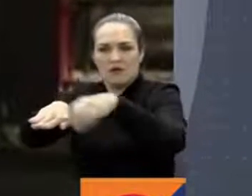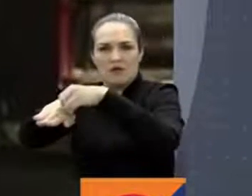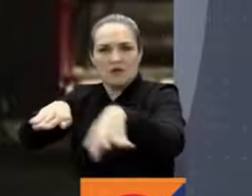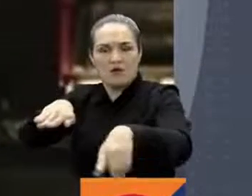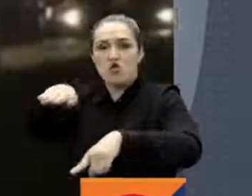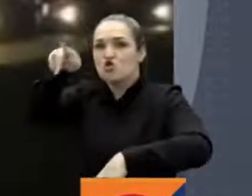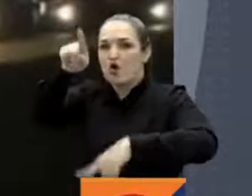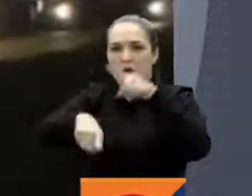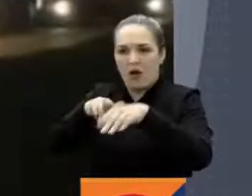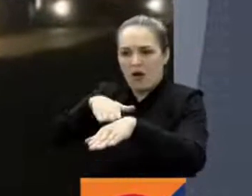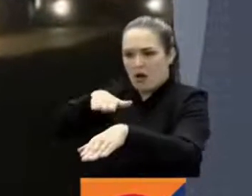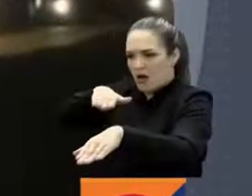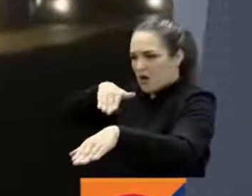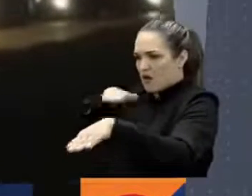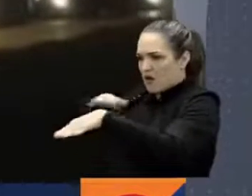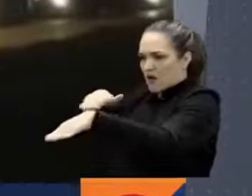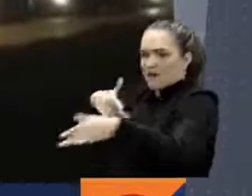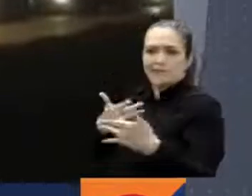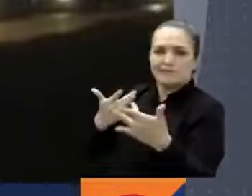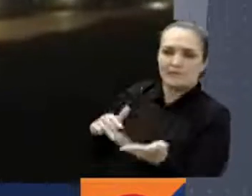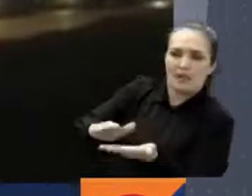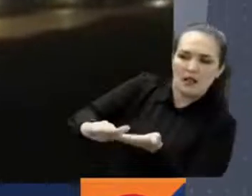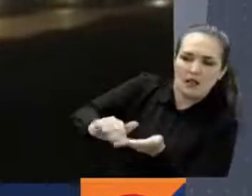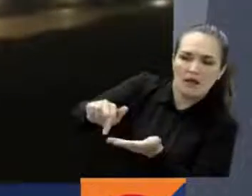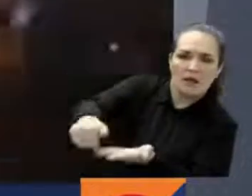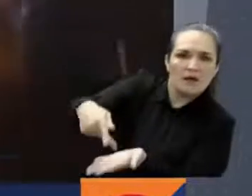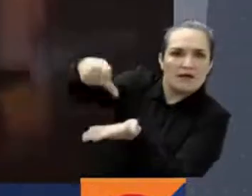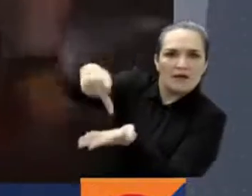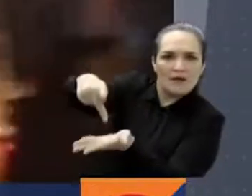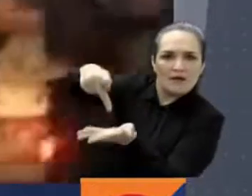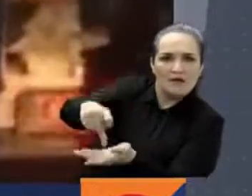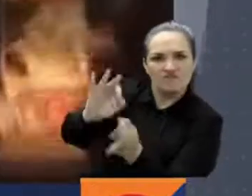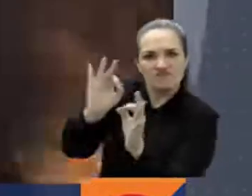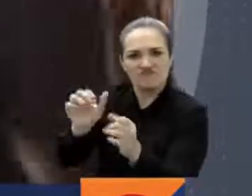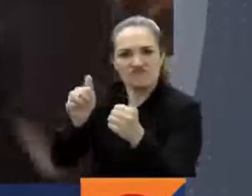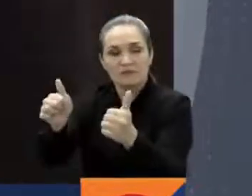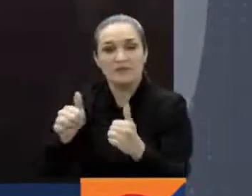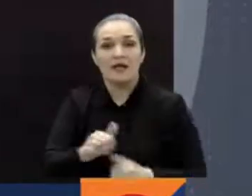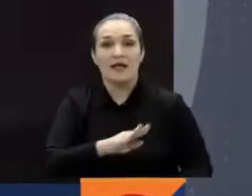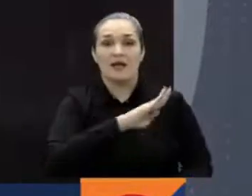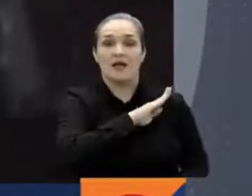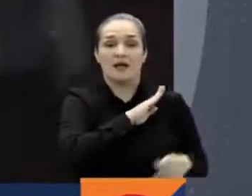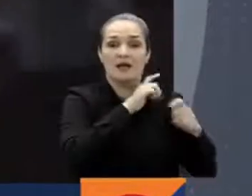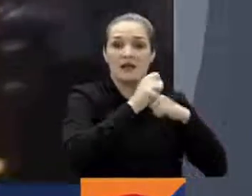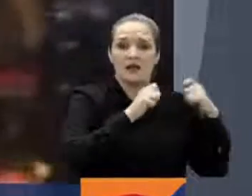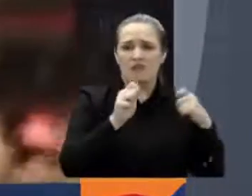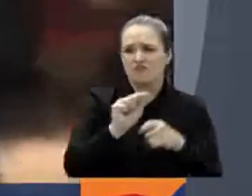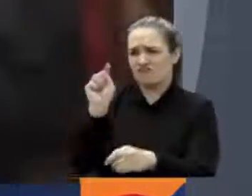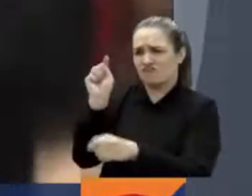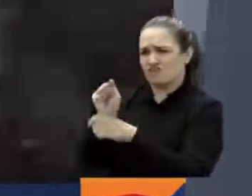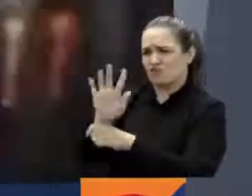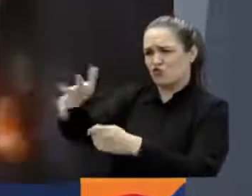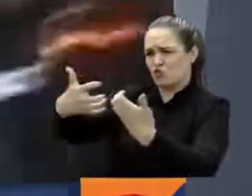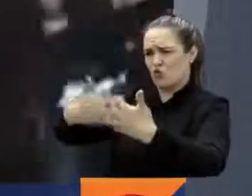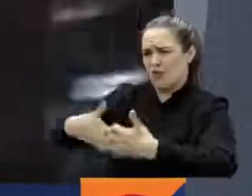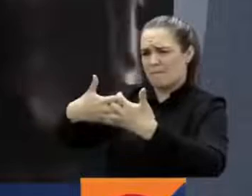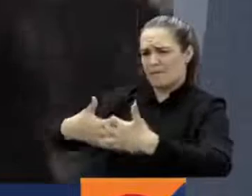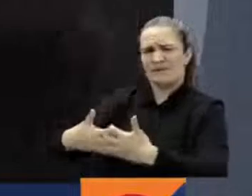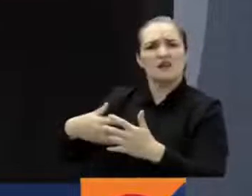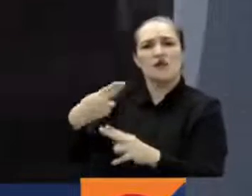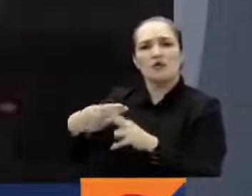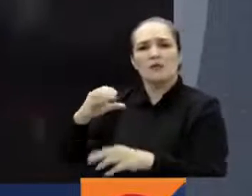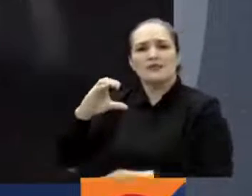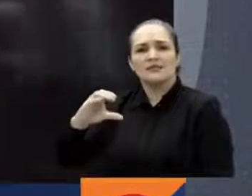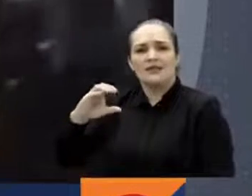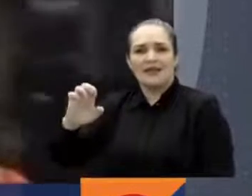los camiones que transportan las basuras. A través de Twitter, la alcaldesa Claudia López criticó al operador CGR, encargado